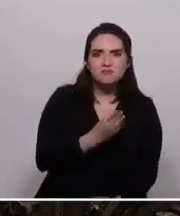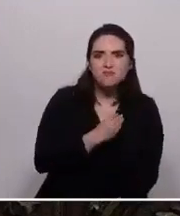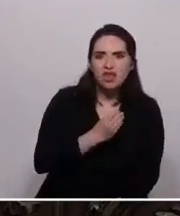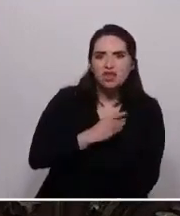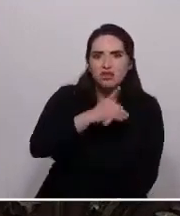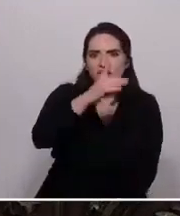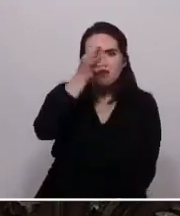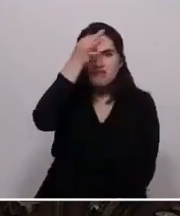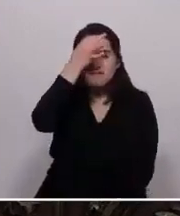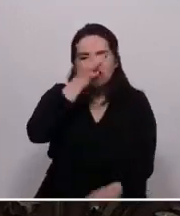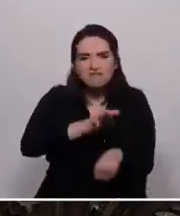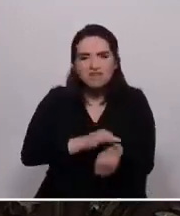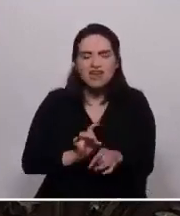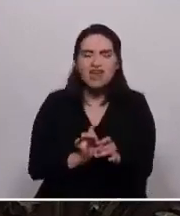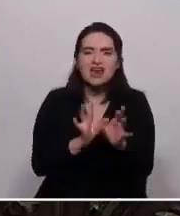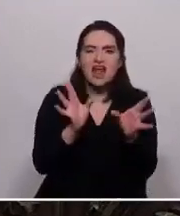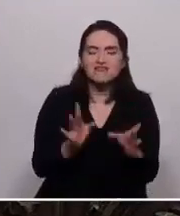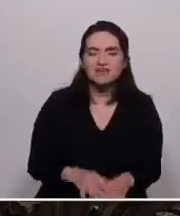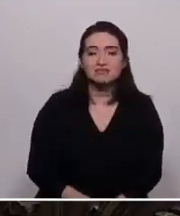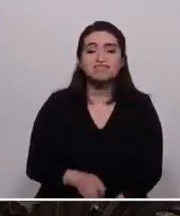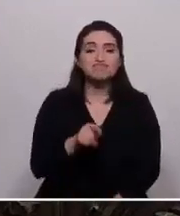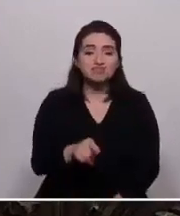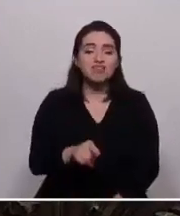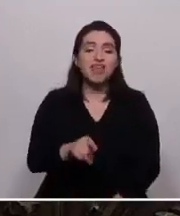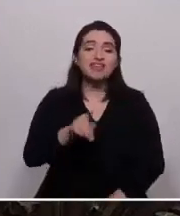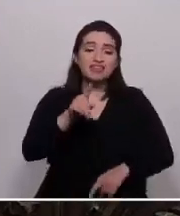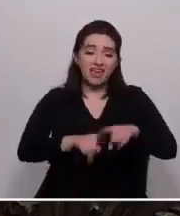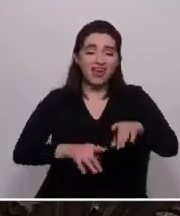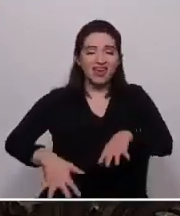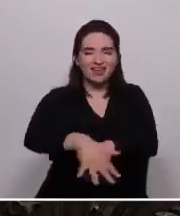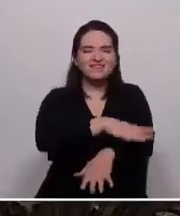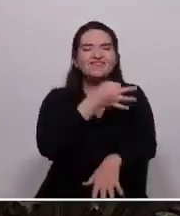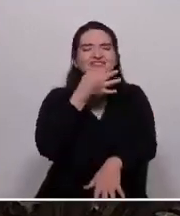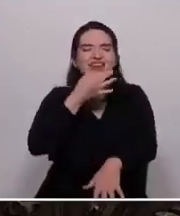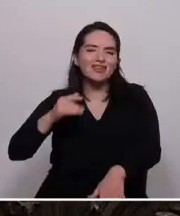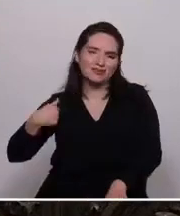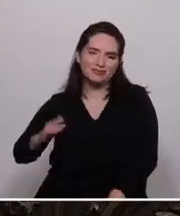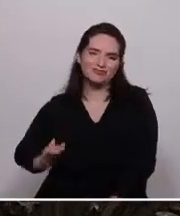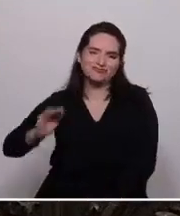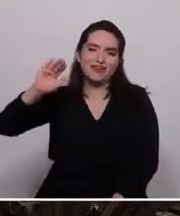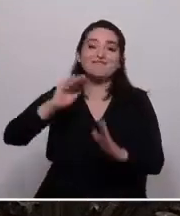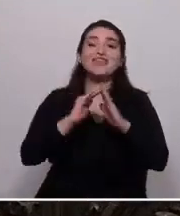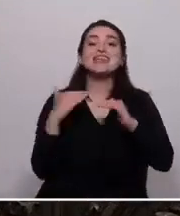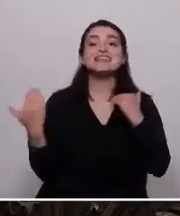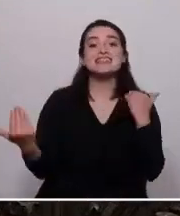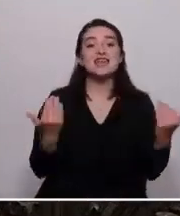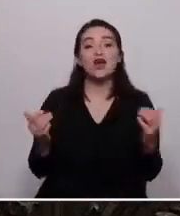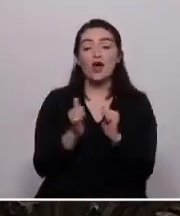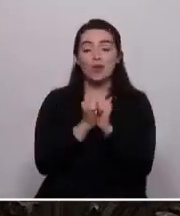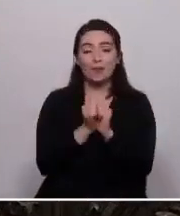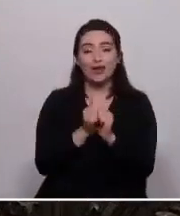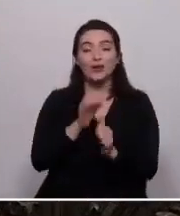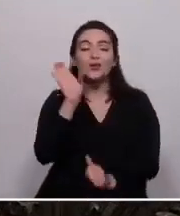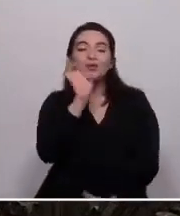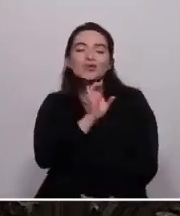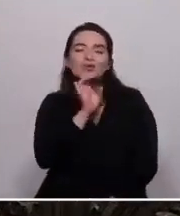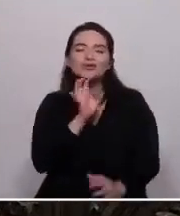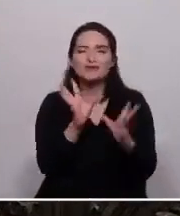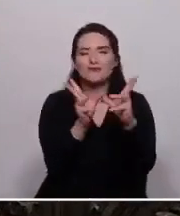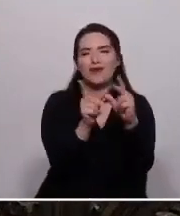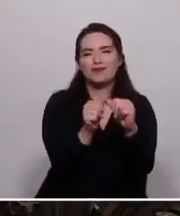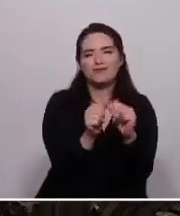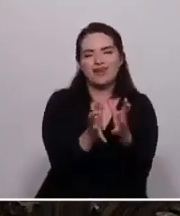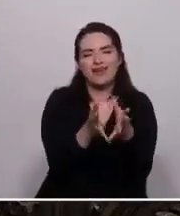En esta tierra crecí, rodeado de paisajes verdes, vecinos del barrio, compañeros de curso y una extensa